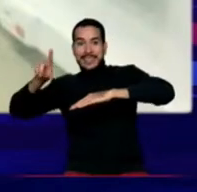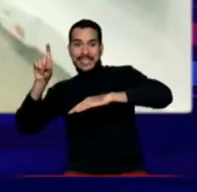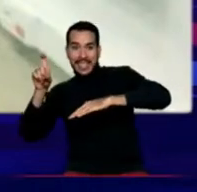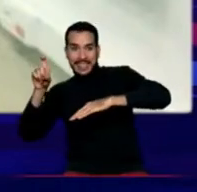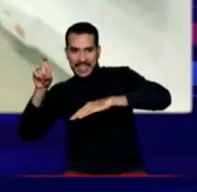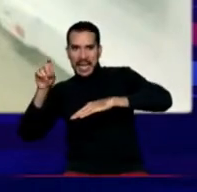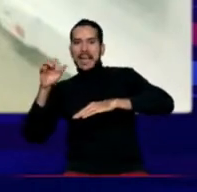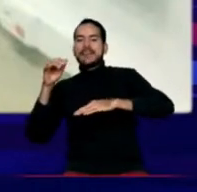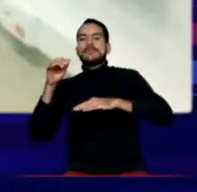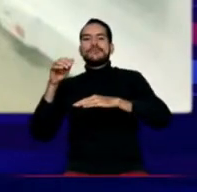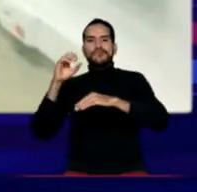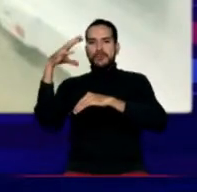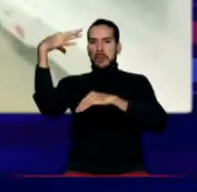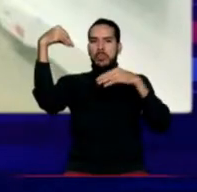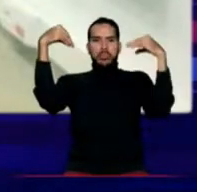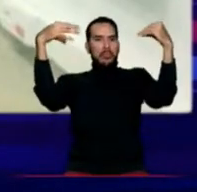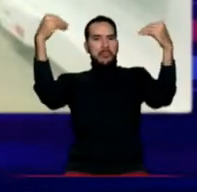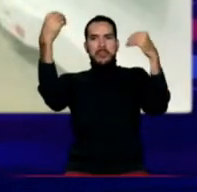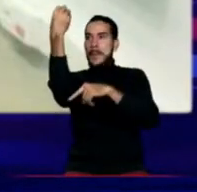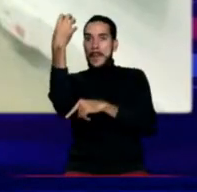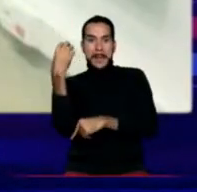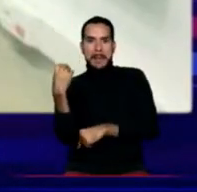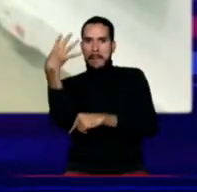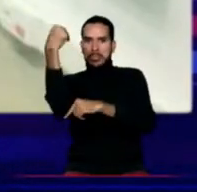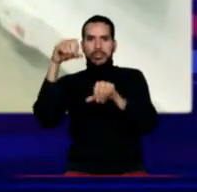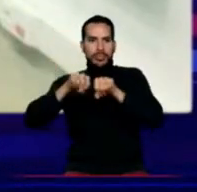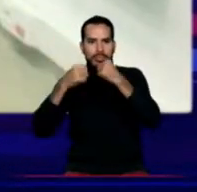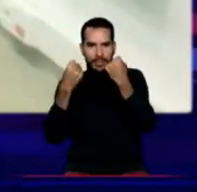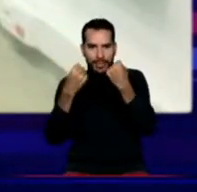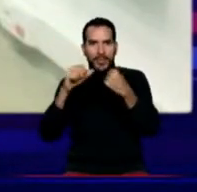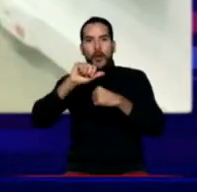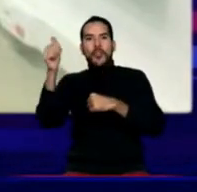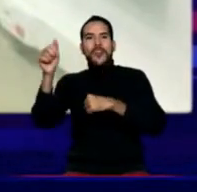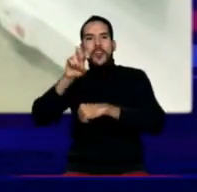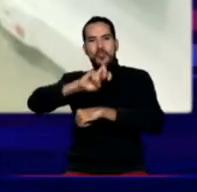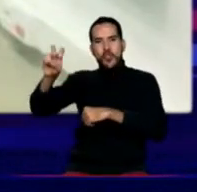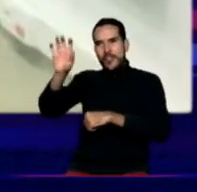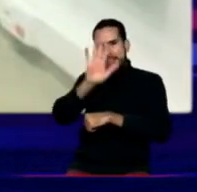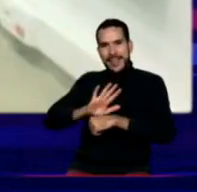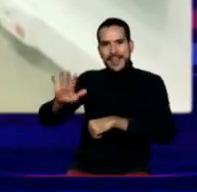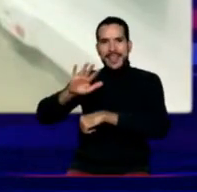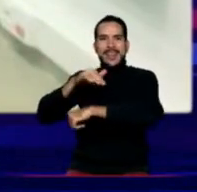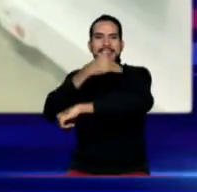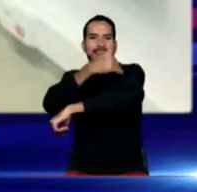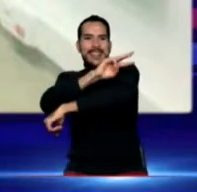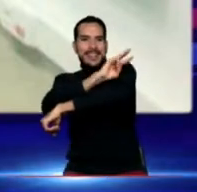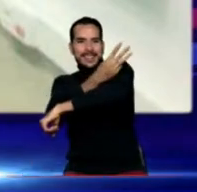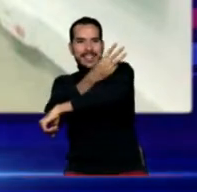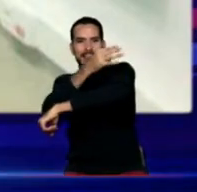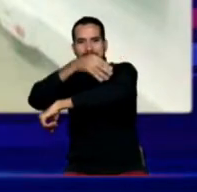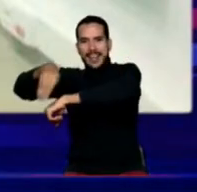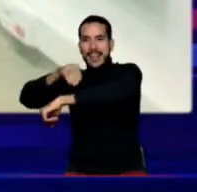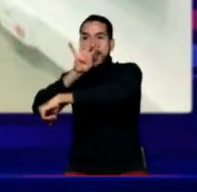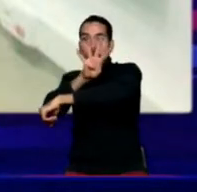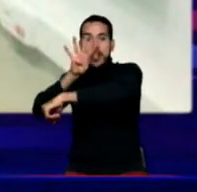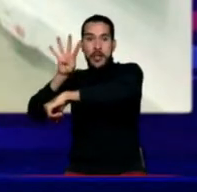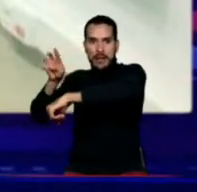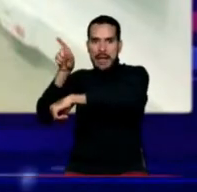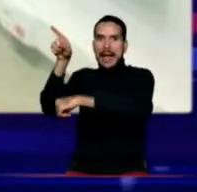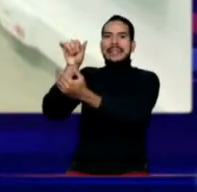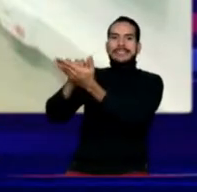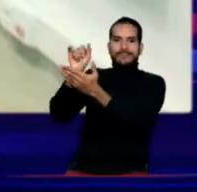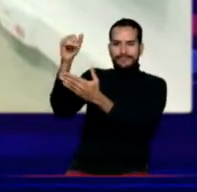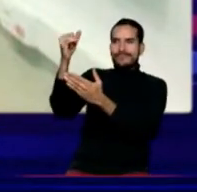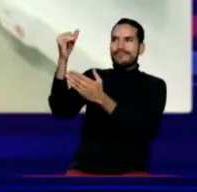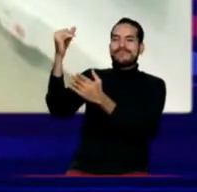10, en la avenida Tercera Norte con calle 44, en la avenida Tercera con calle 21. Son intersecciones que en estos momentos se